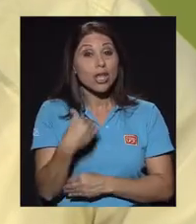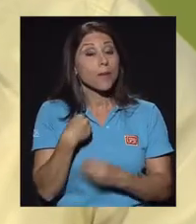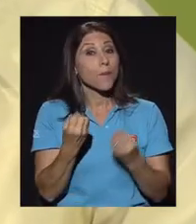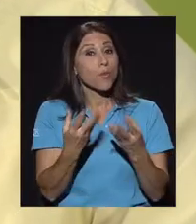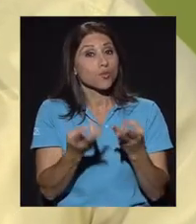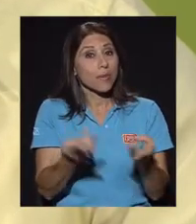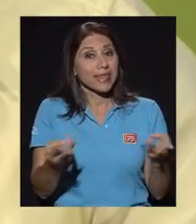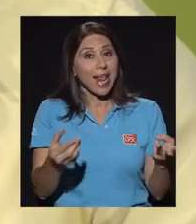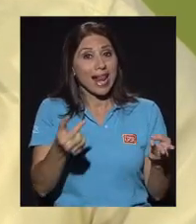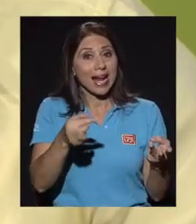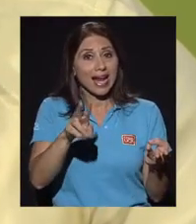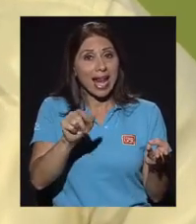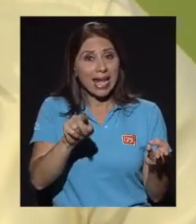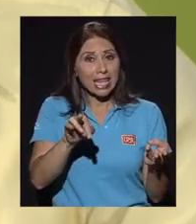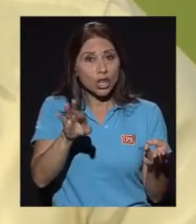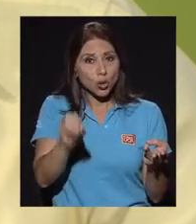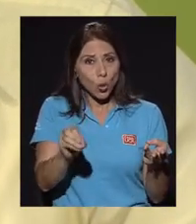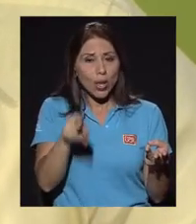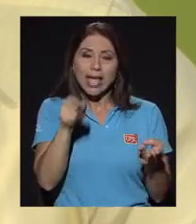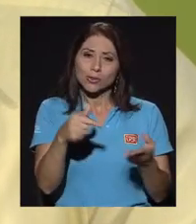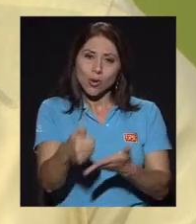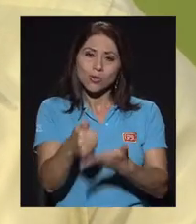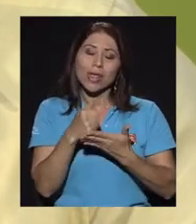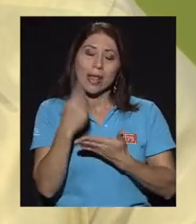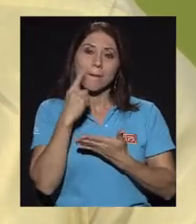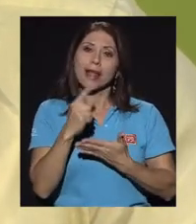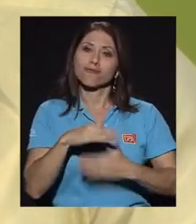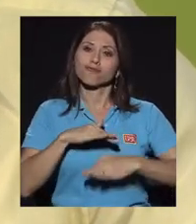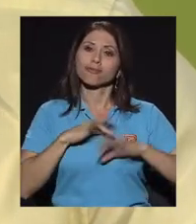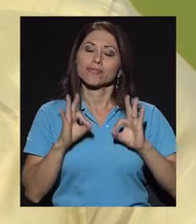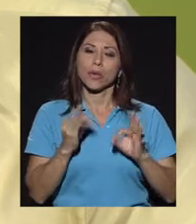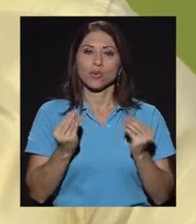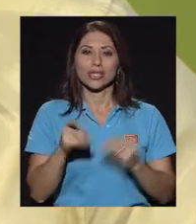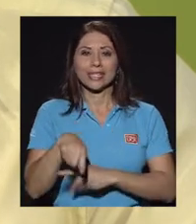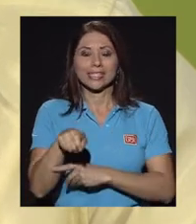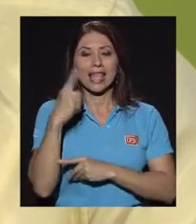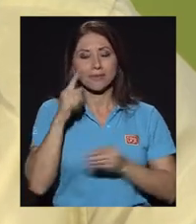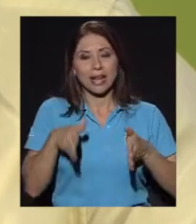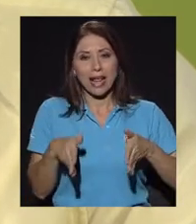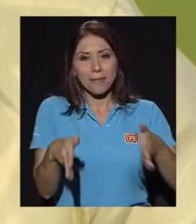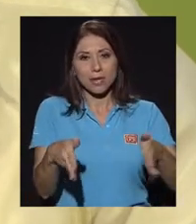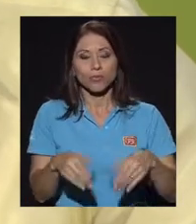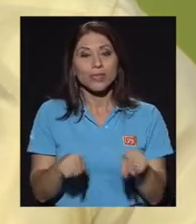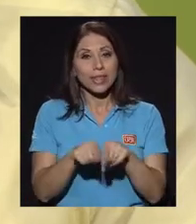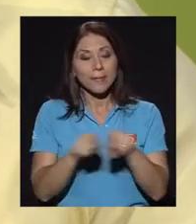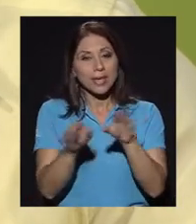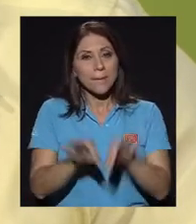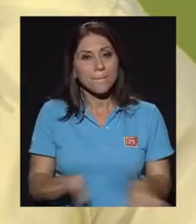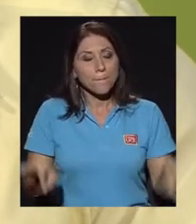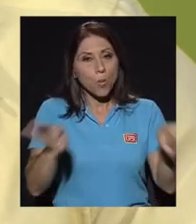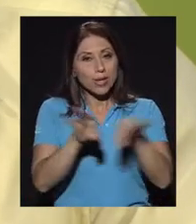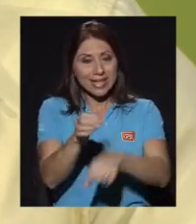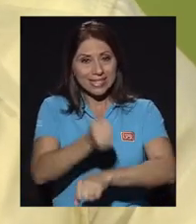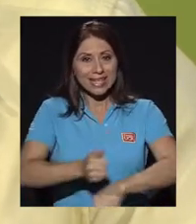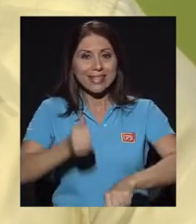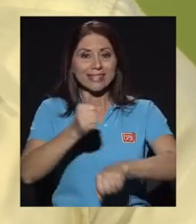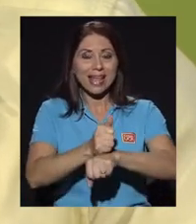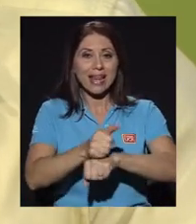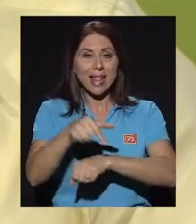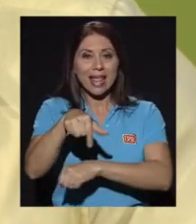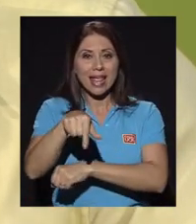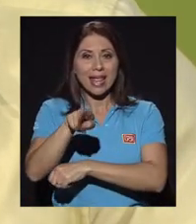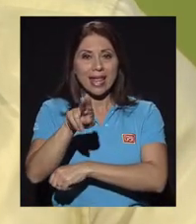y nos ayudaría a solventar inclusive muchas de las necesidades para nuestro camino. De ahí también la importancia de la instalación de un